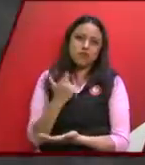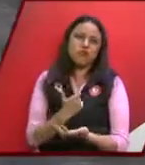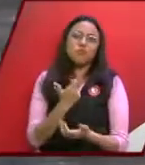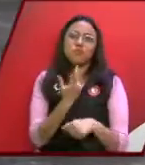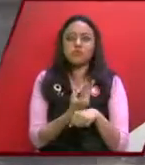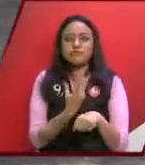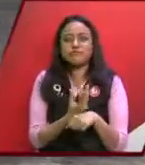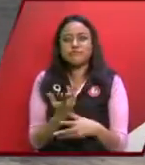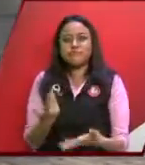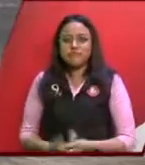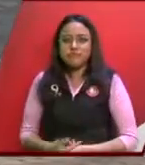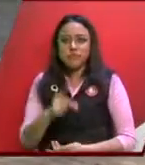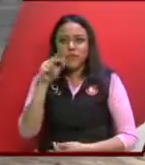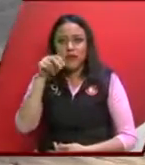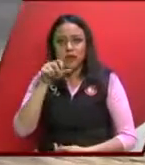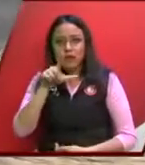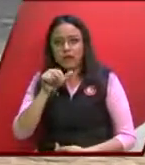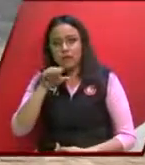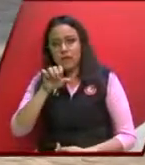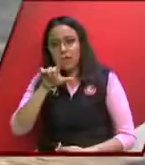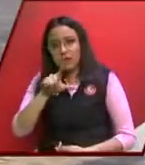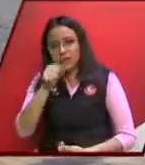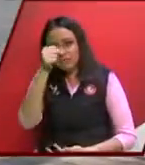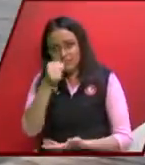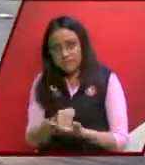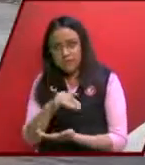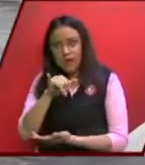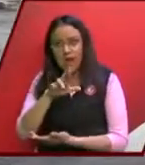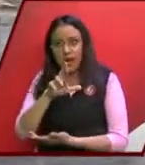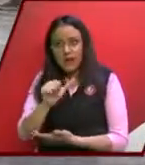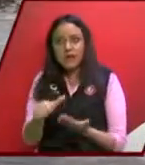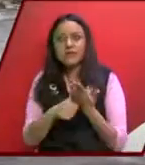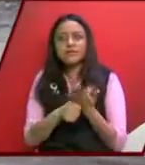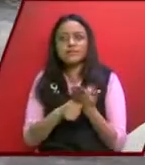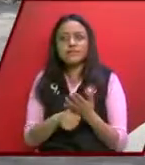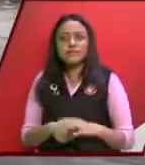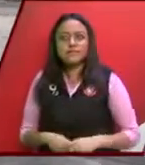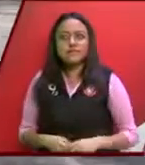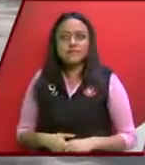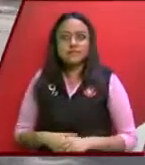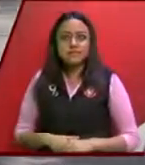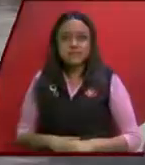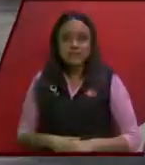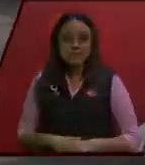aquí. Con imágenes de Daniel Miguel, Mariana Iparrea, A Quien Corresponda.